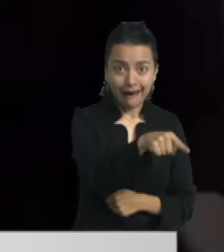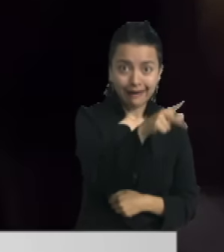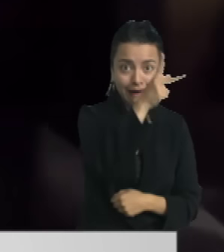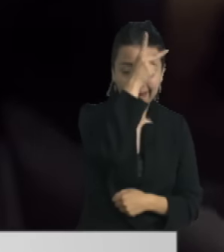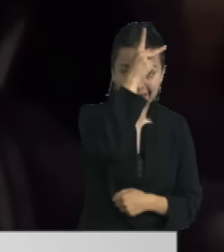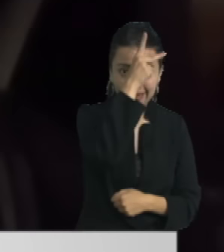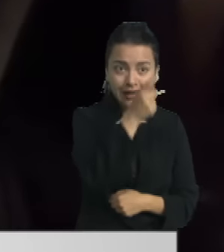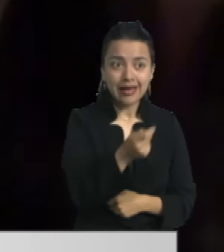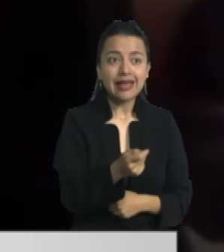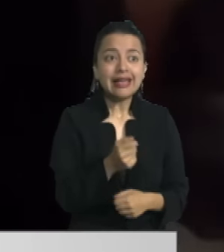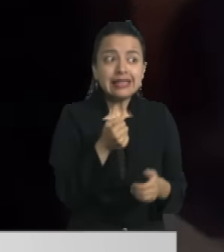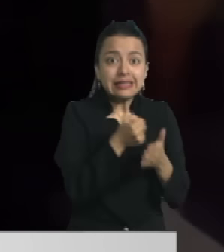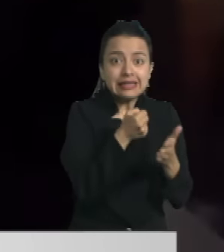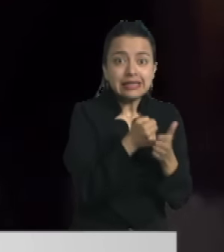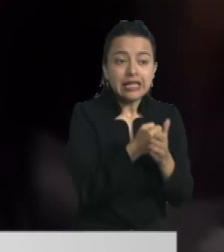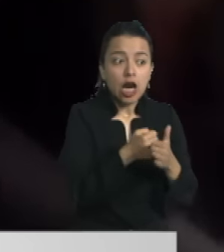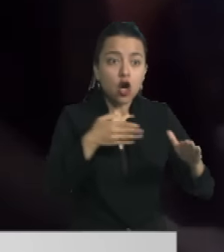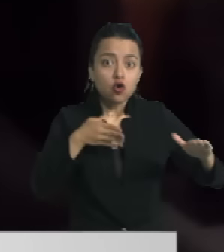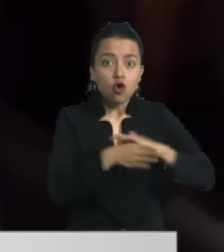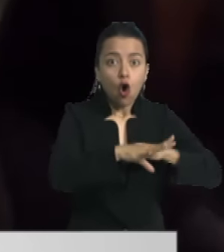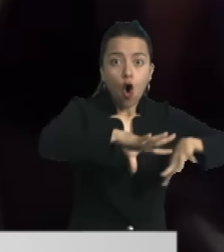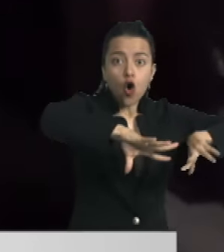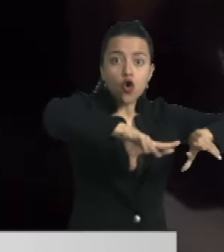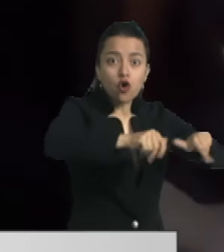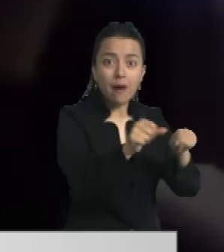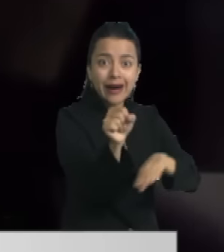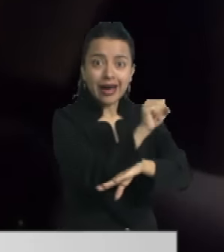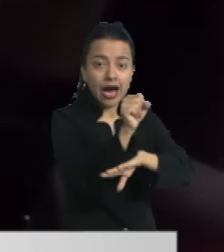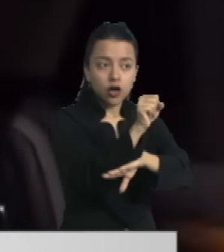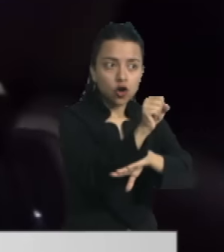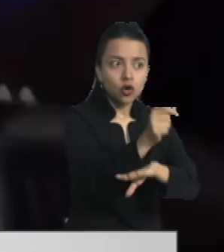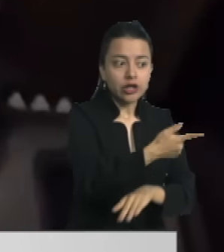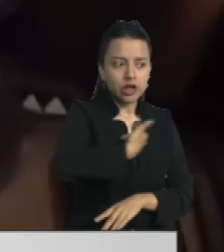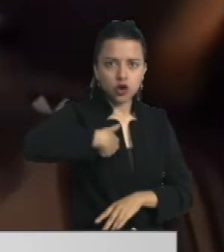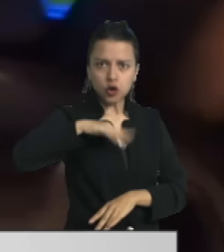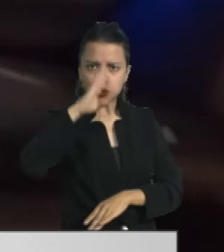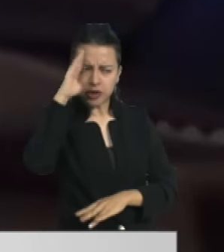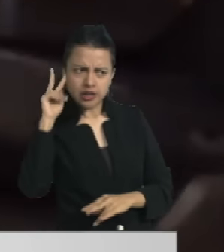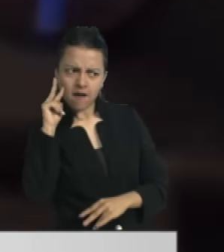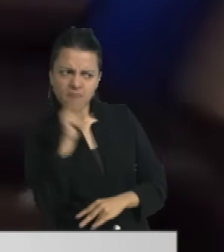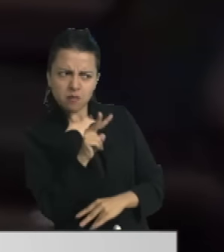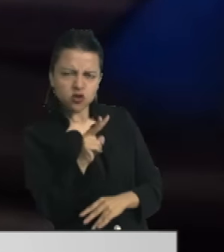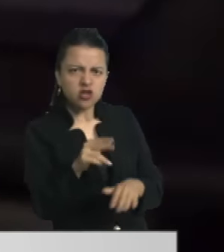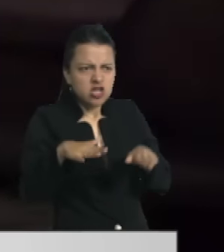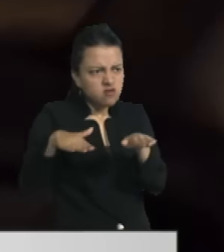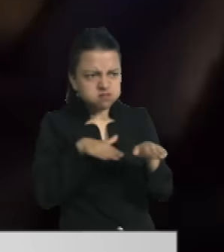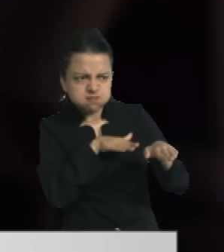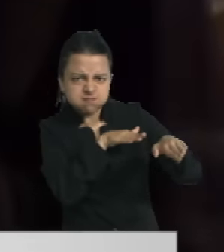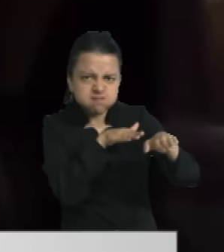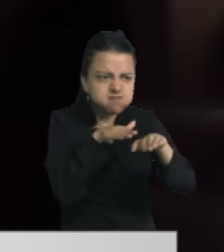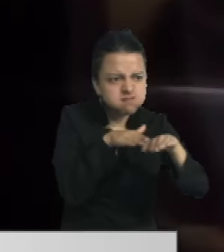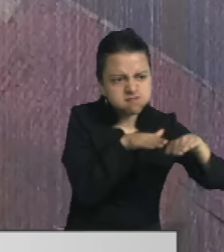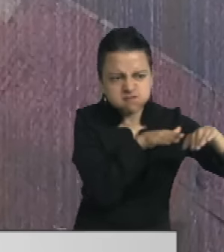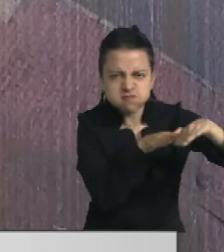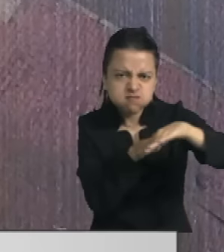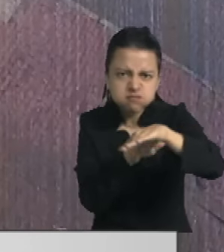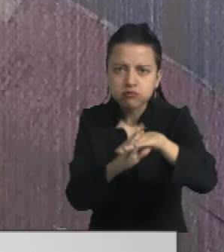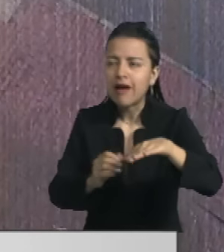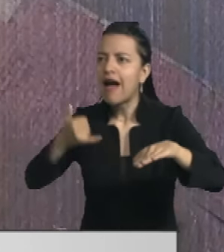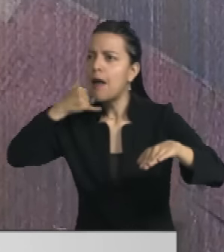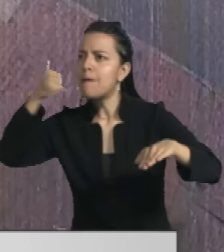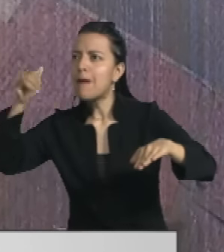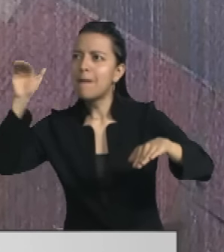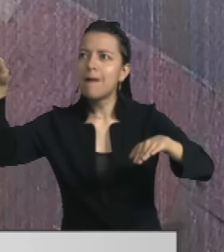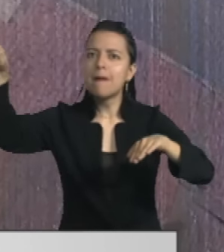intentan hurtar un vehículo la policía se da cuenta y Da inicio a este seguimiento realizando la activación del plan candado